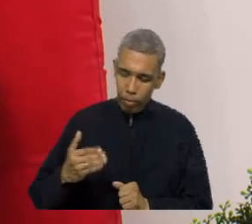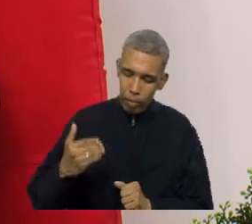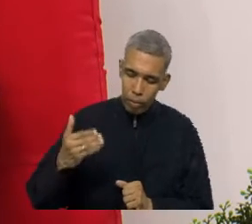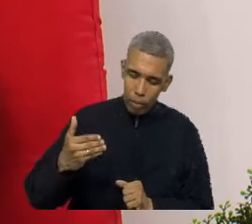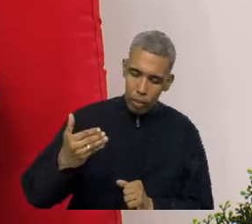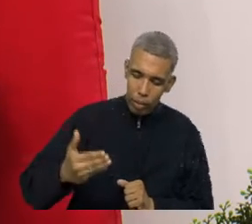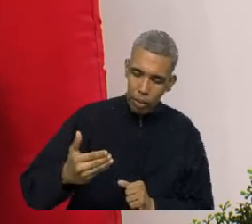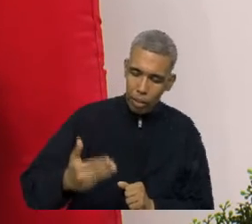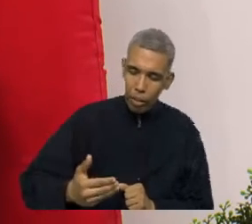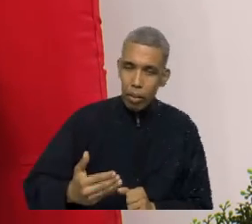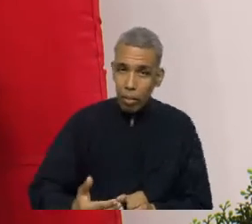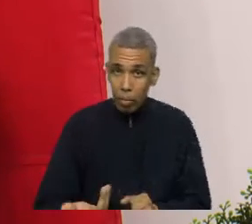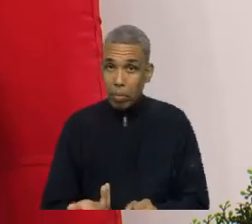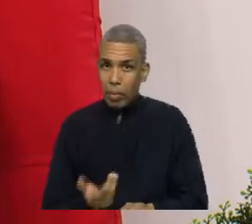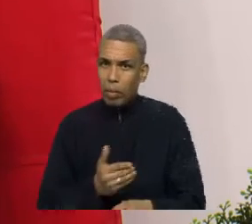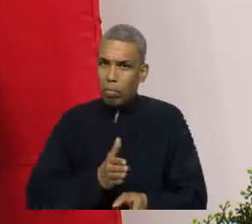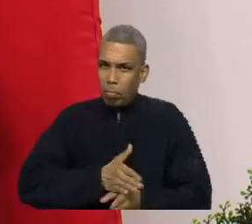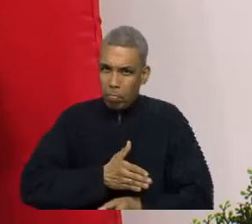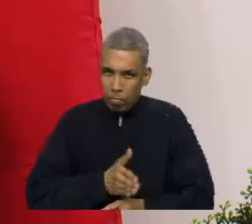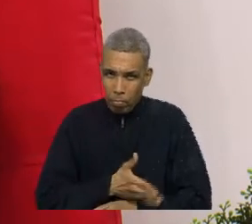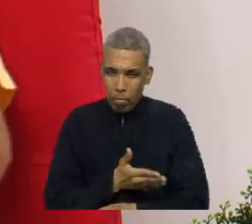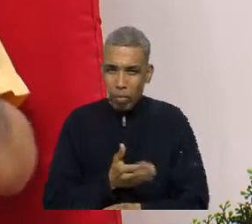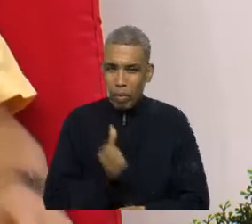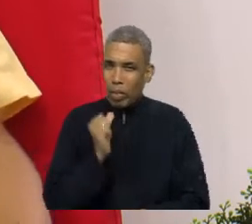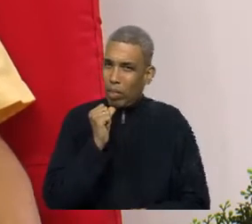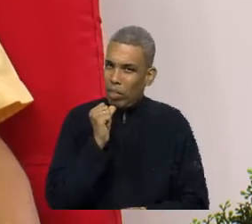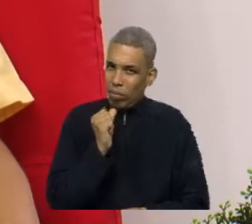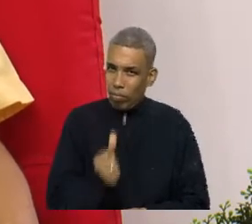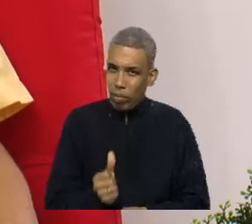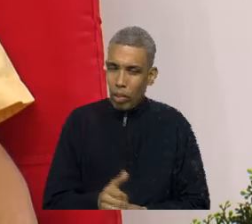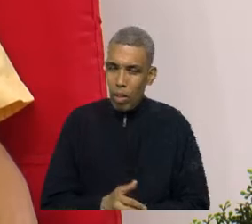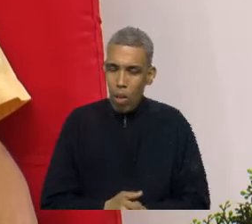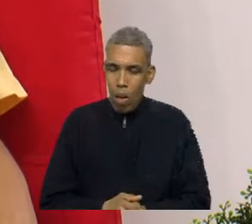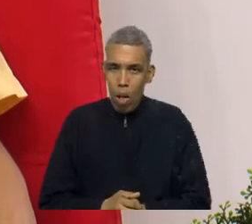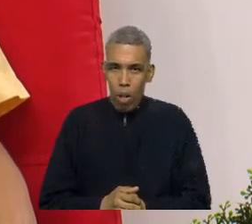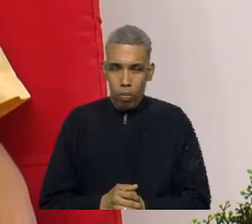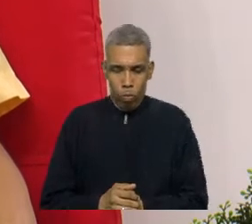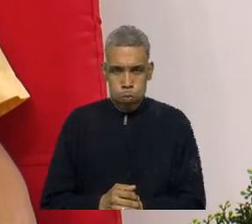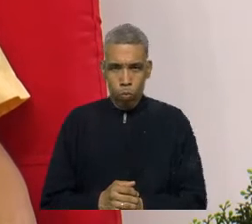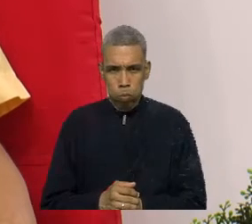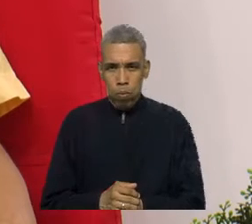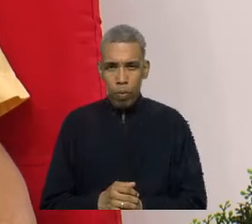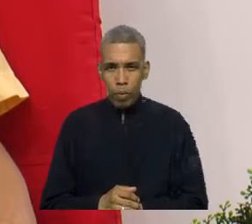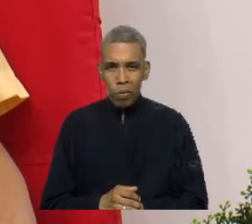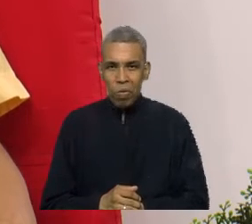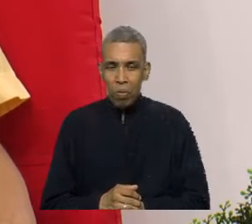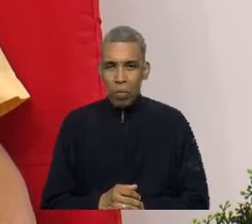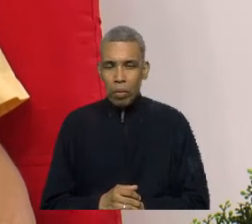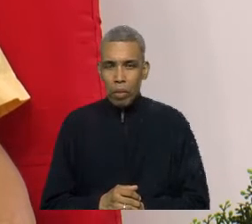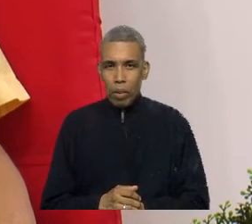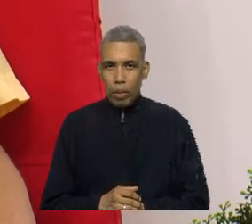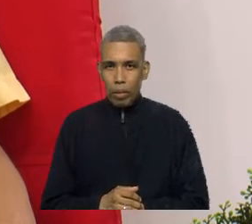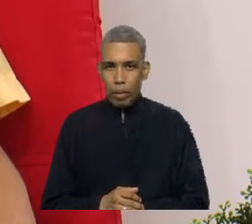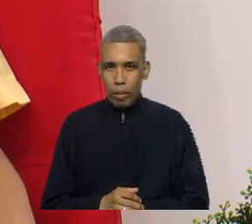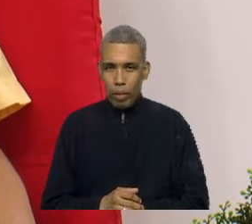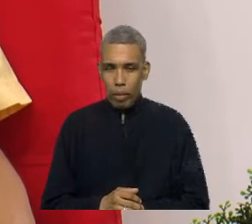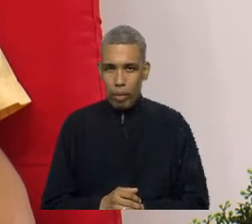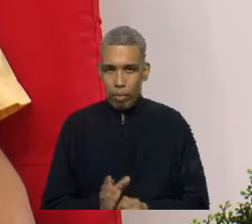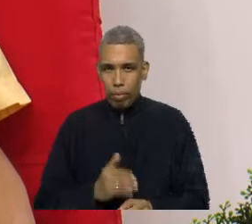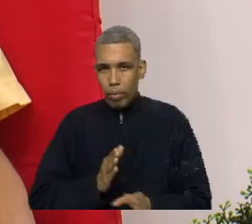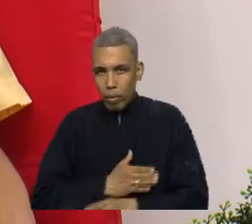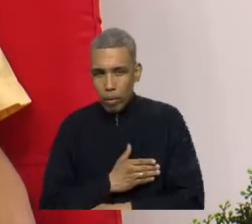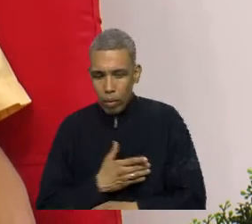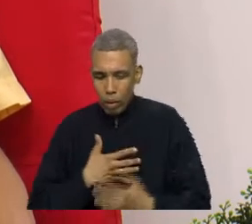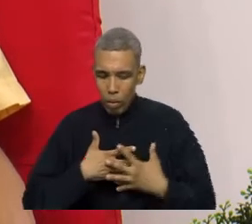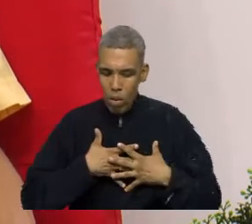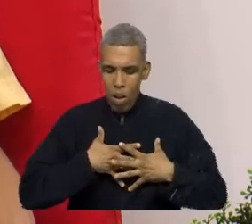bronquios se van haciendo mucho más, más amplios, más gruesos, ¿sí? Estas crisis van